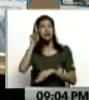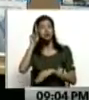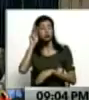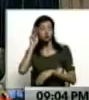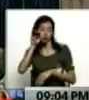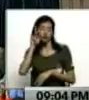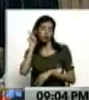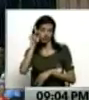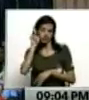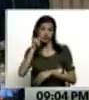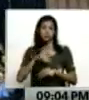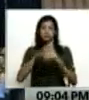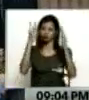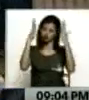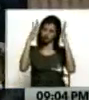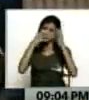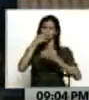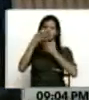del